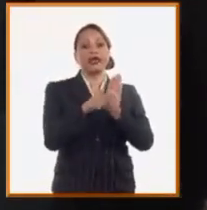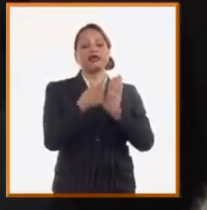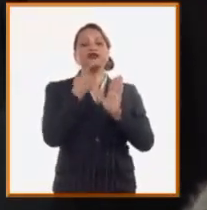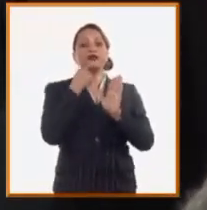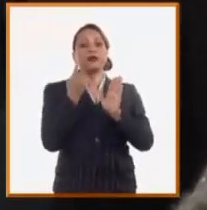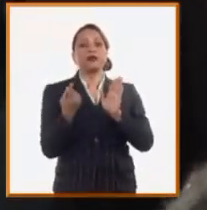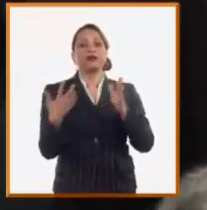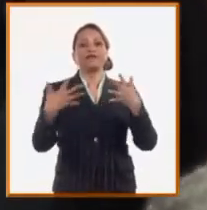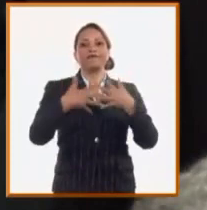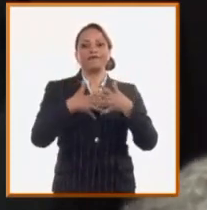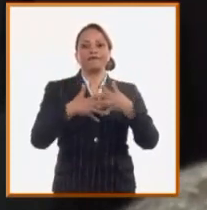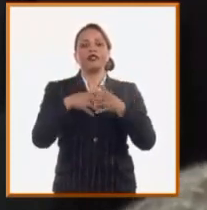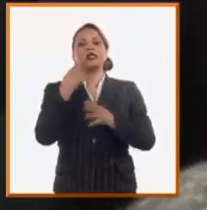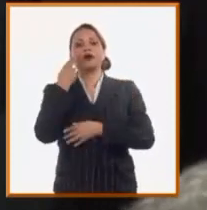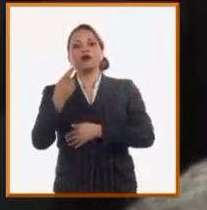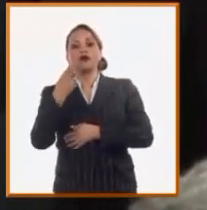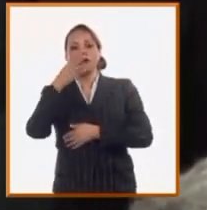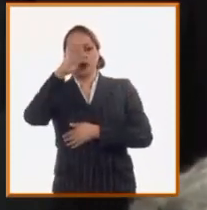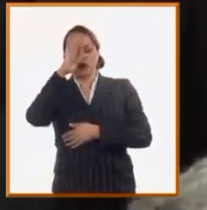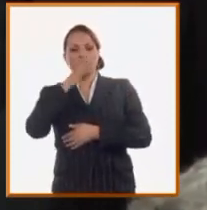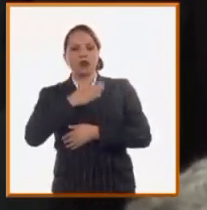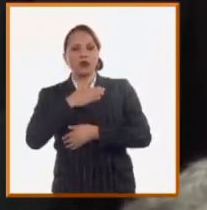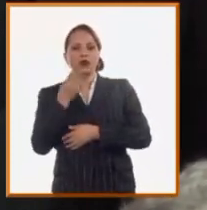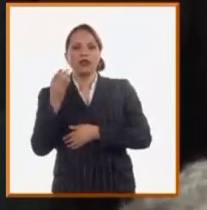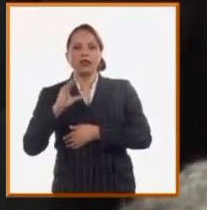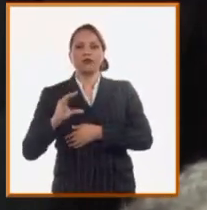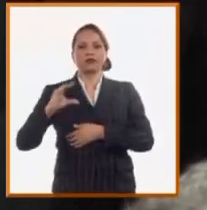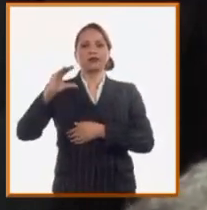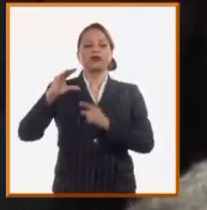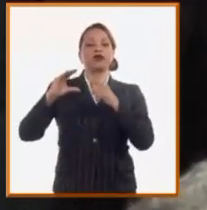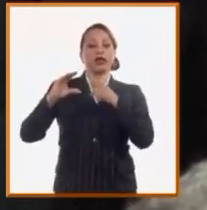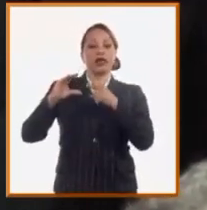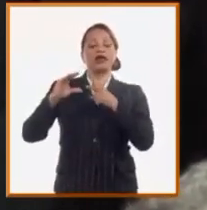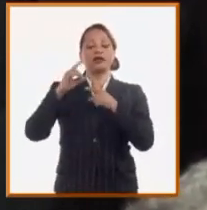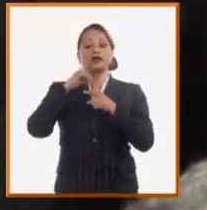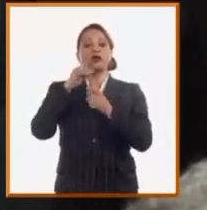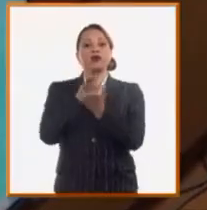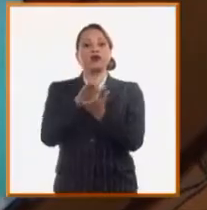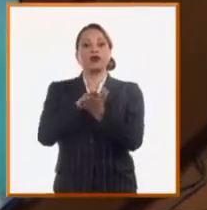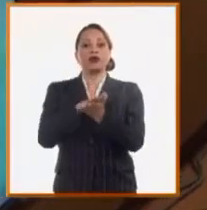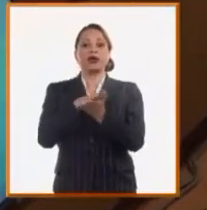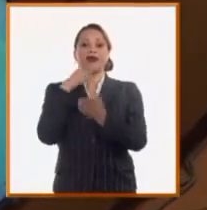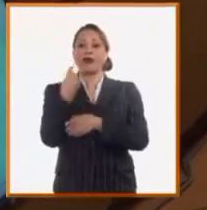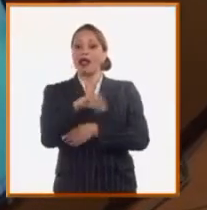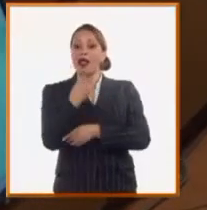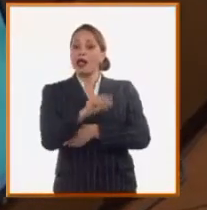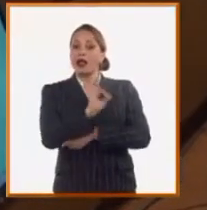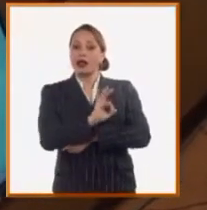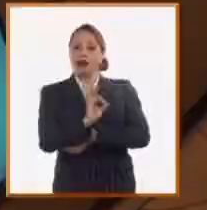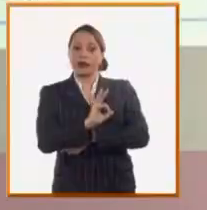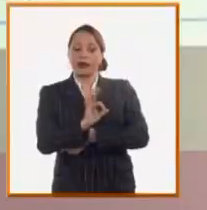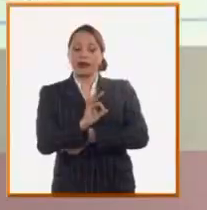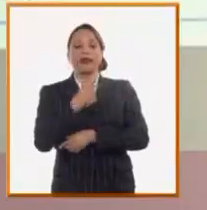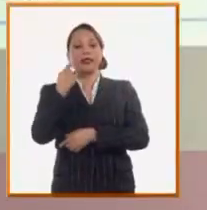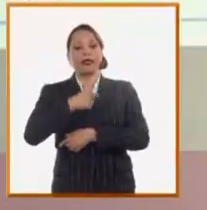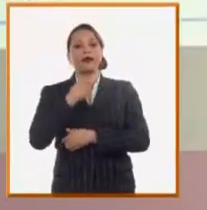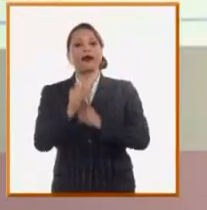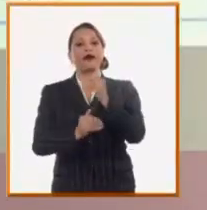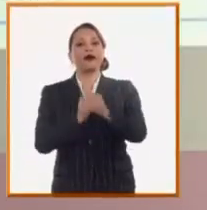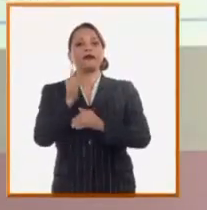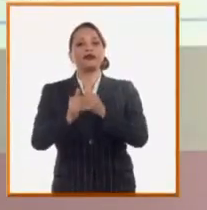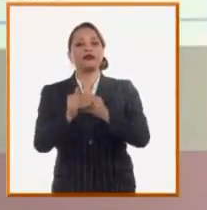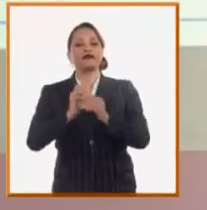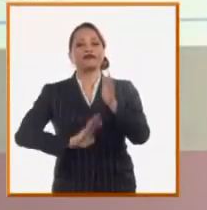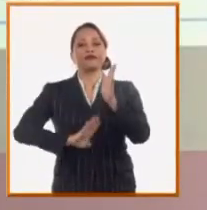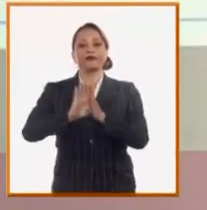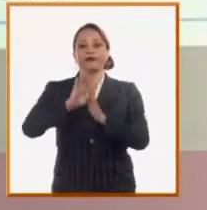con reconocer que el país tiene un Producto Interno Bruto potencial que no se está explotando. Avanzar en el desarrollo del sistema empresarial